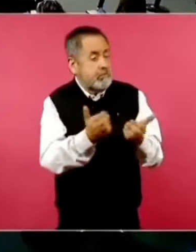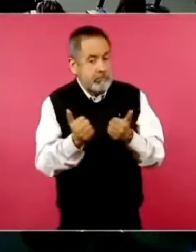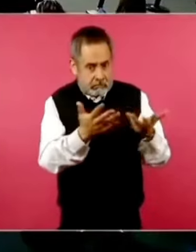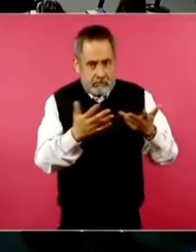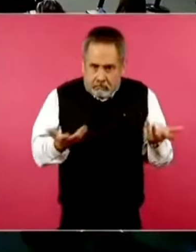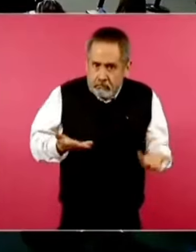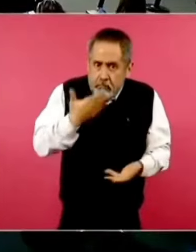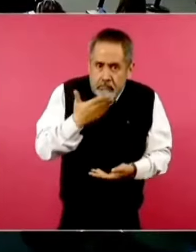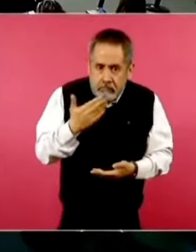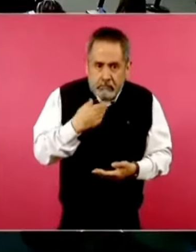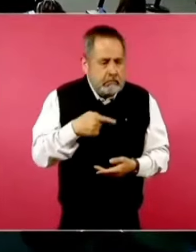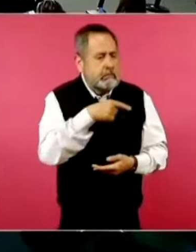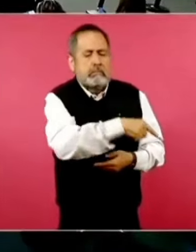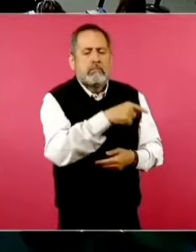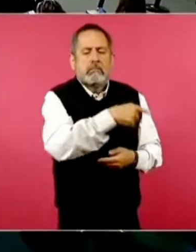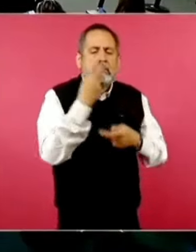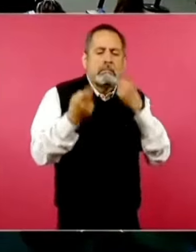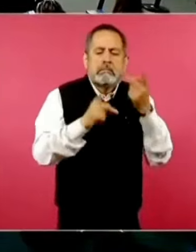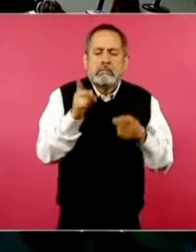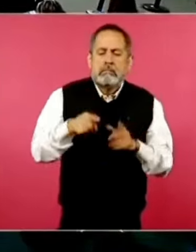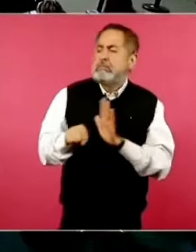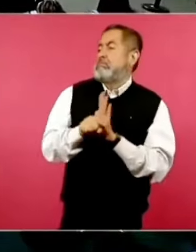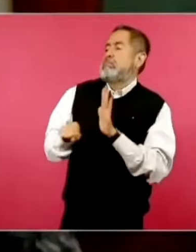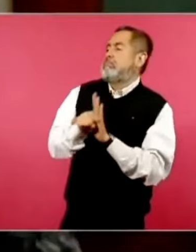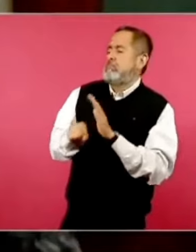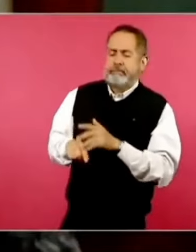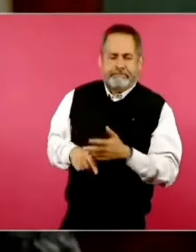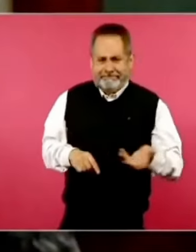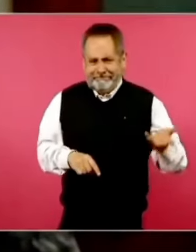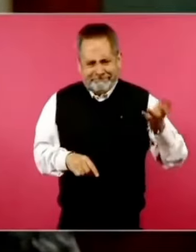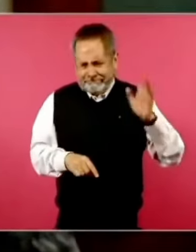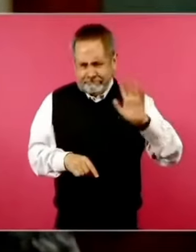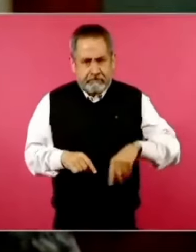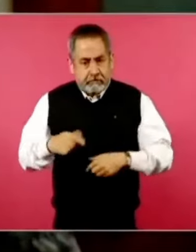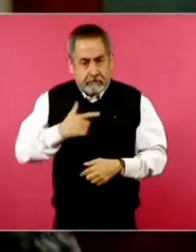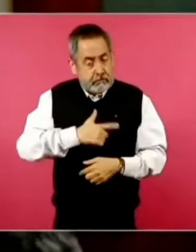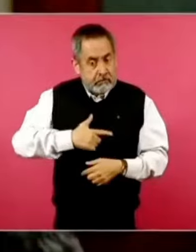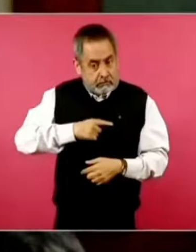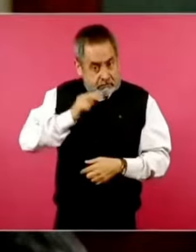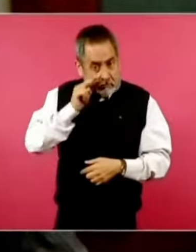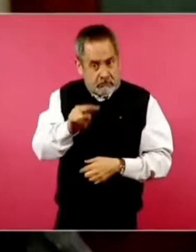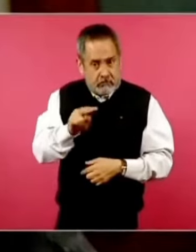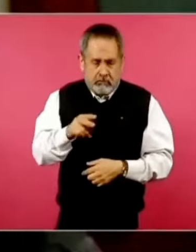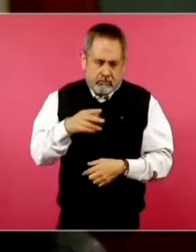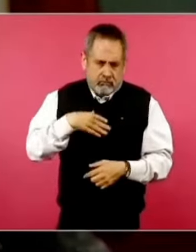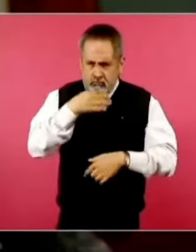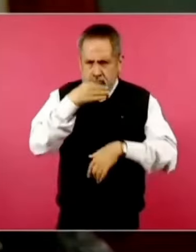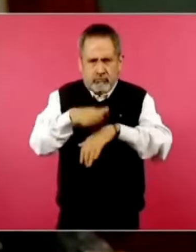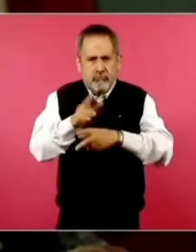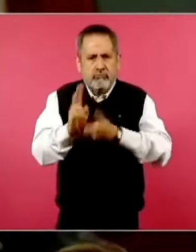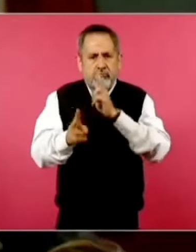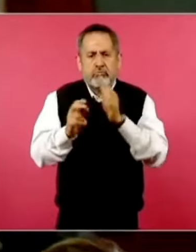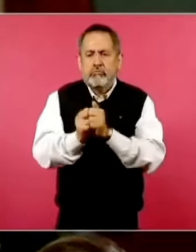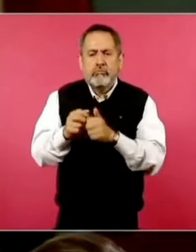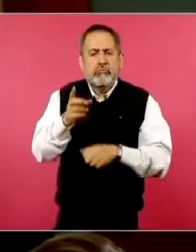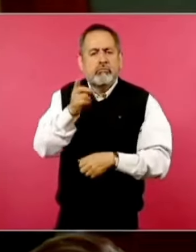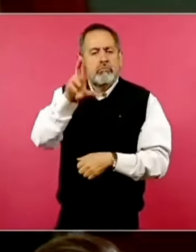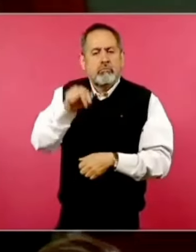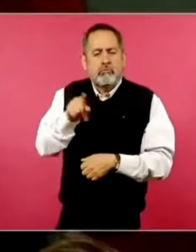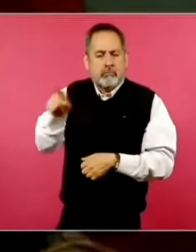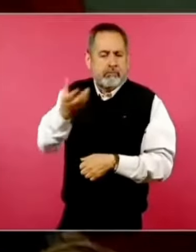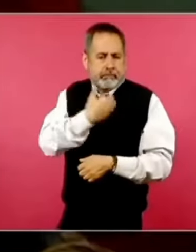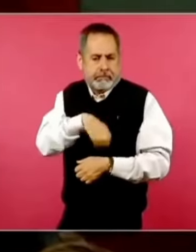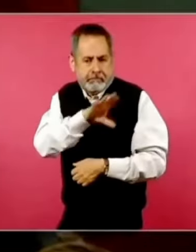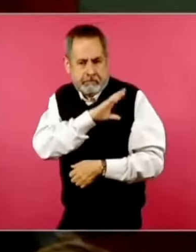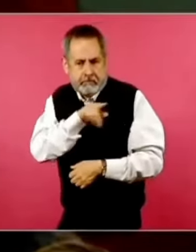habla pues, de puras noticias negativas. Me dio gusto ver, por ejemplo, bueno, yo se lo planteé a la doctora Sheinbaum, que ella